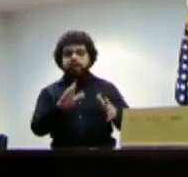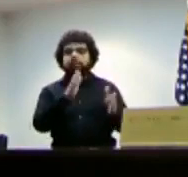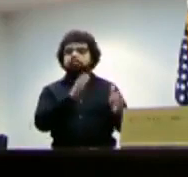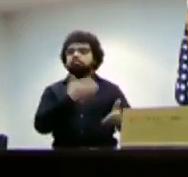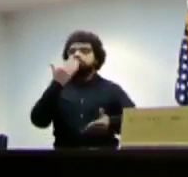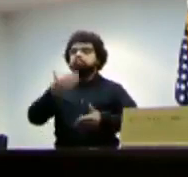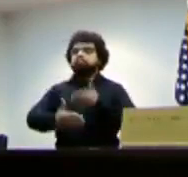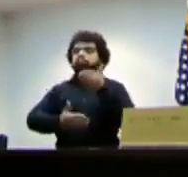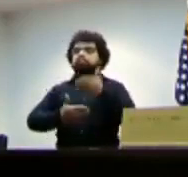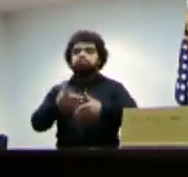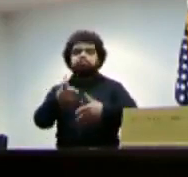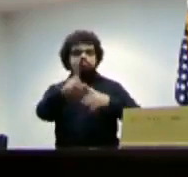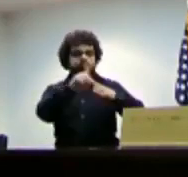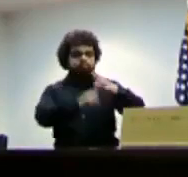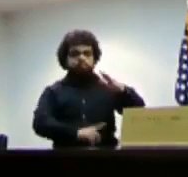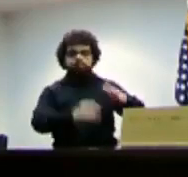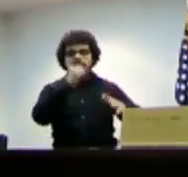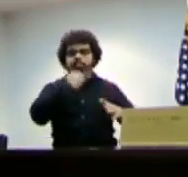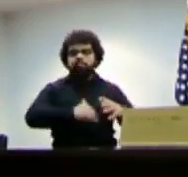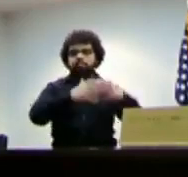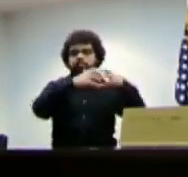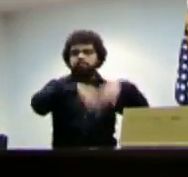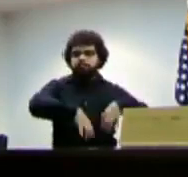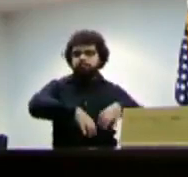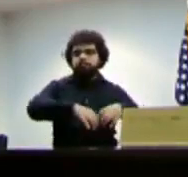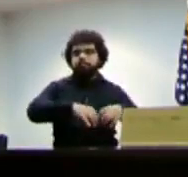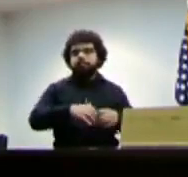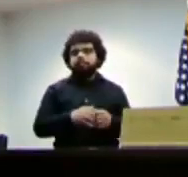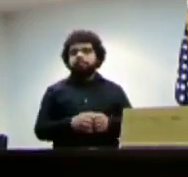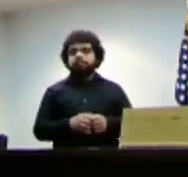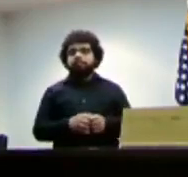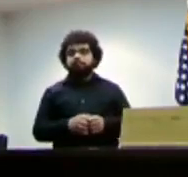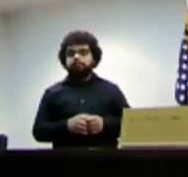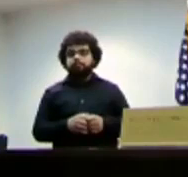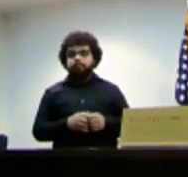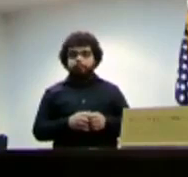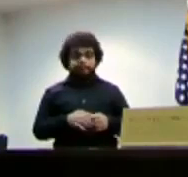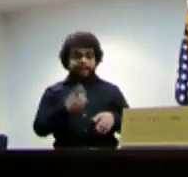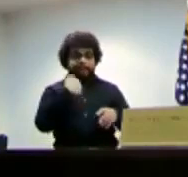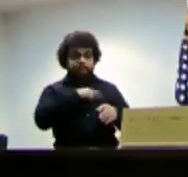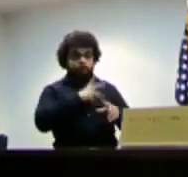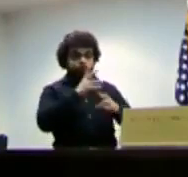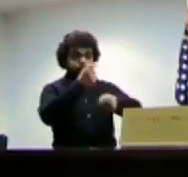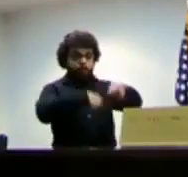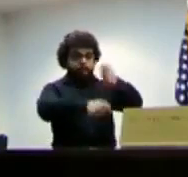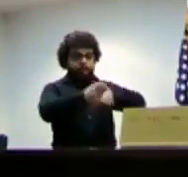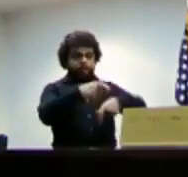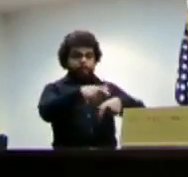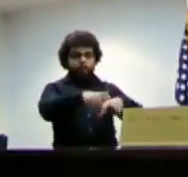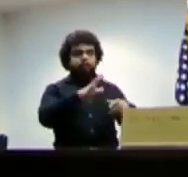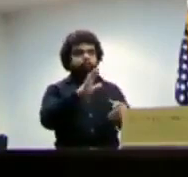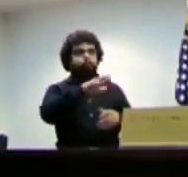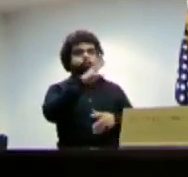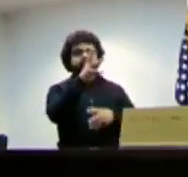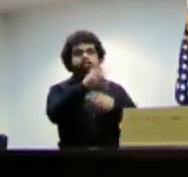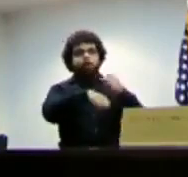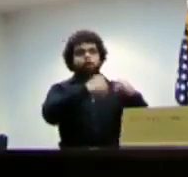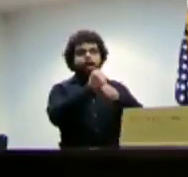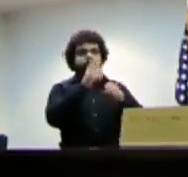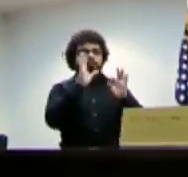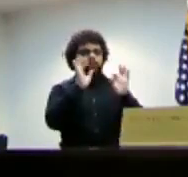que falló, el que reemplazamos, estuvo 5 años en servicio y nunca falló. Lo reemplazamos